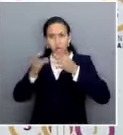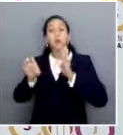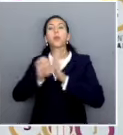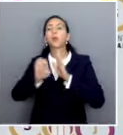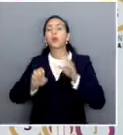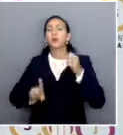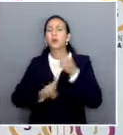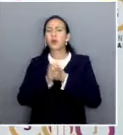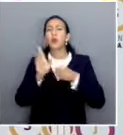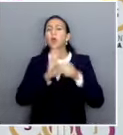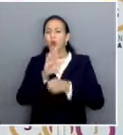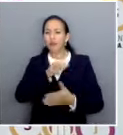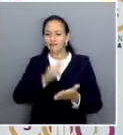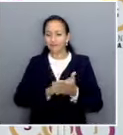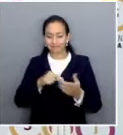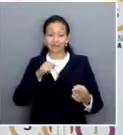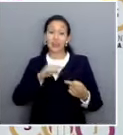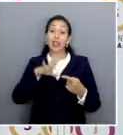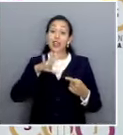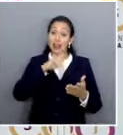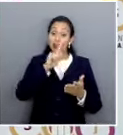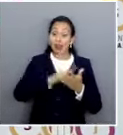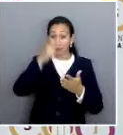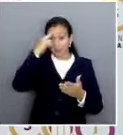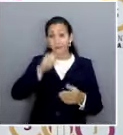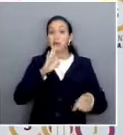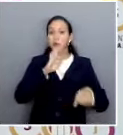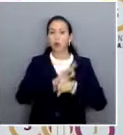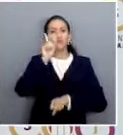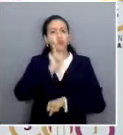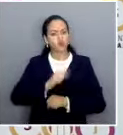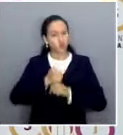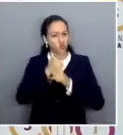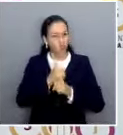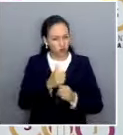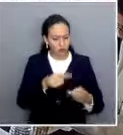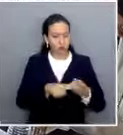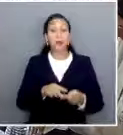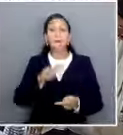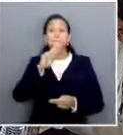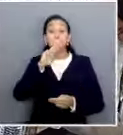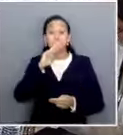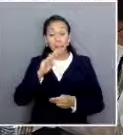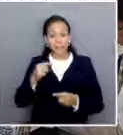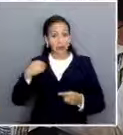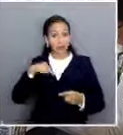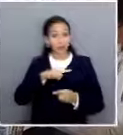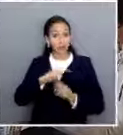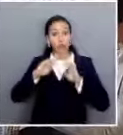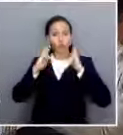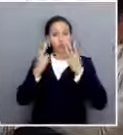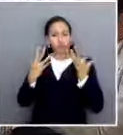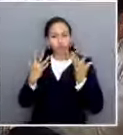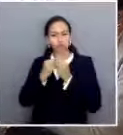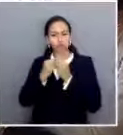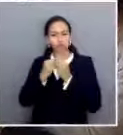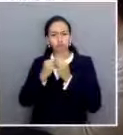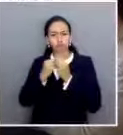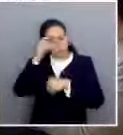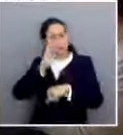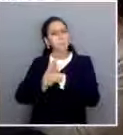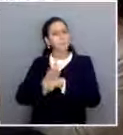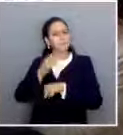buscar el acceso a la justicia de miles de madres que conformamos la asociación civil. La falta de capacitación y la